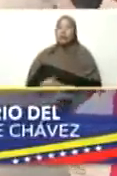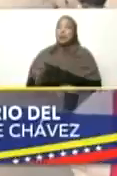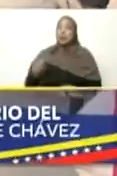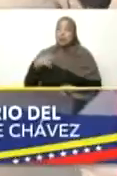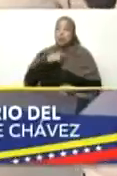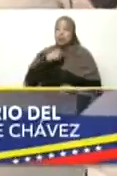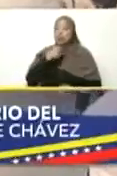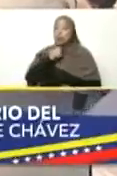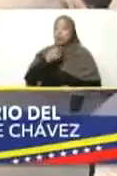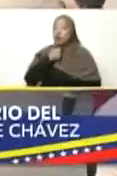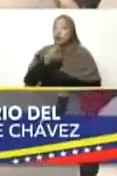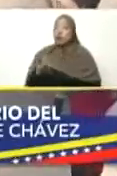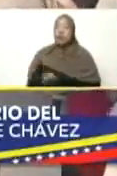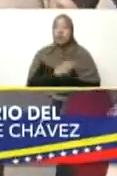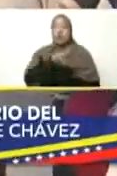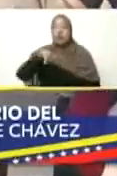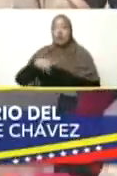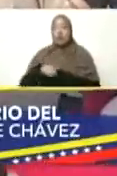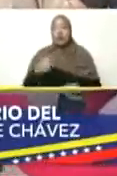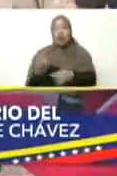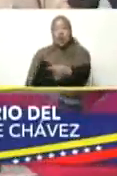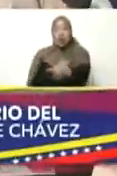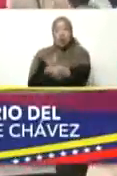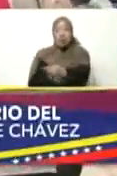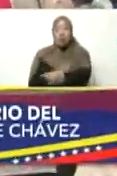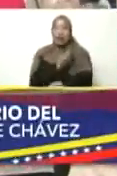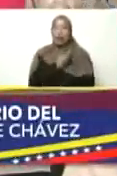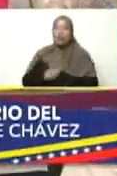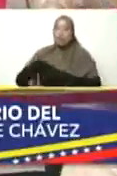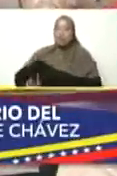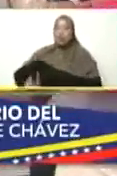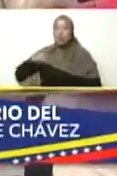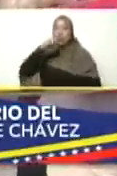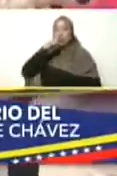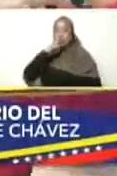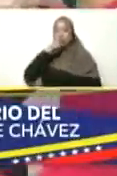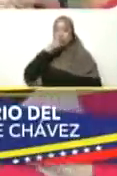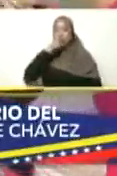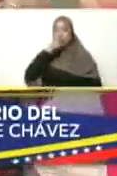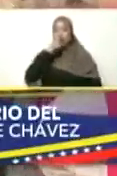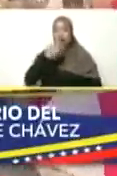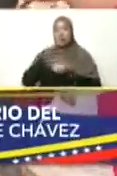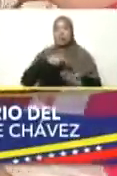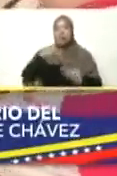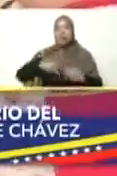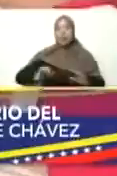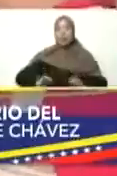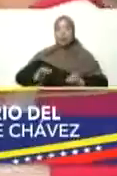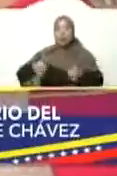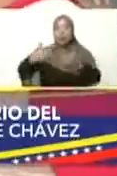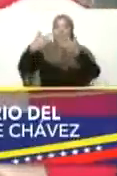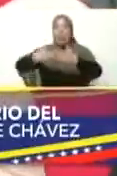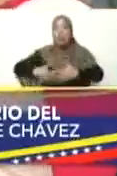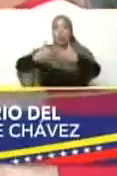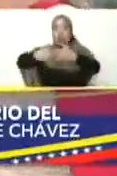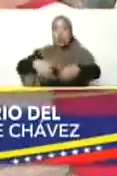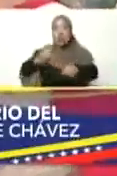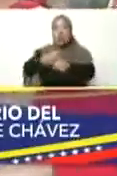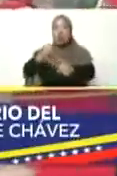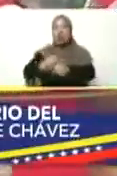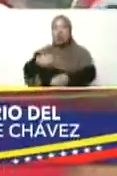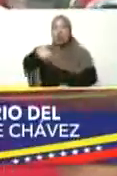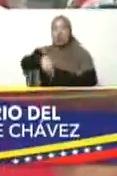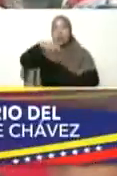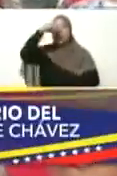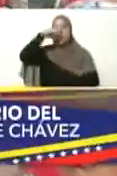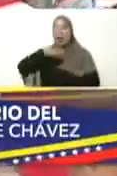de que sea usted nuestro hermano presidente Nicolás Maduro, que le dé el play a nuestra 13 cosecha de maíz por año consecutivo. ¿Cómo vamos para darle